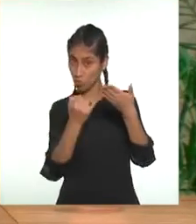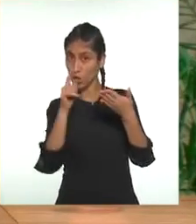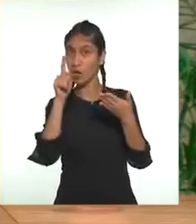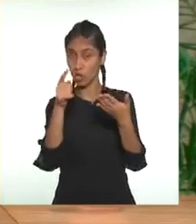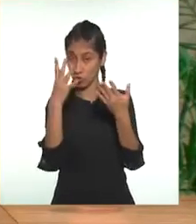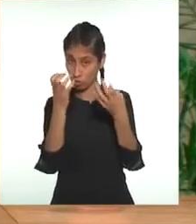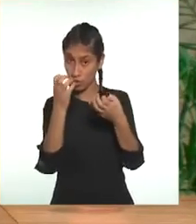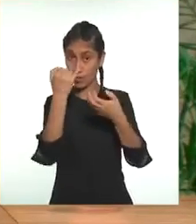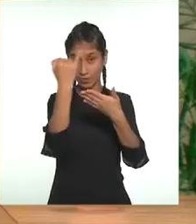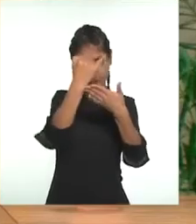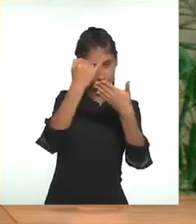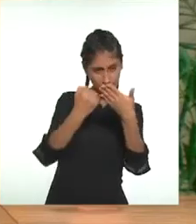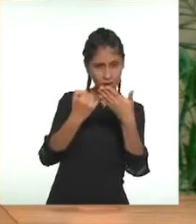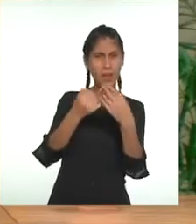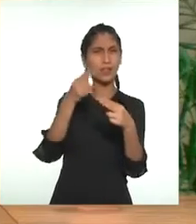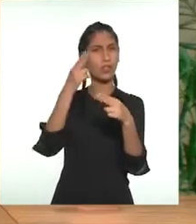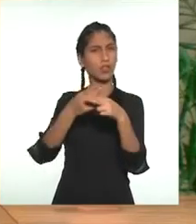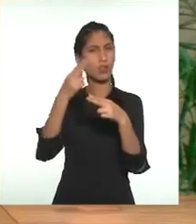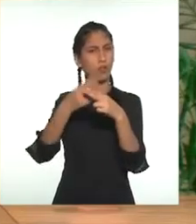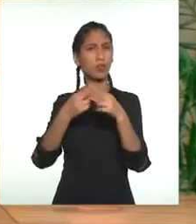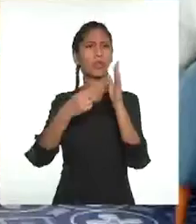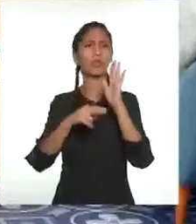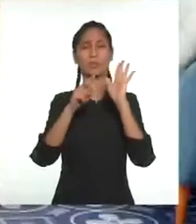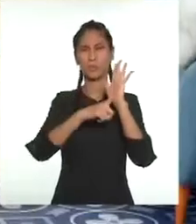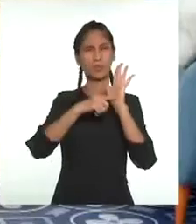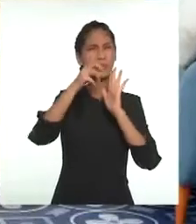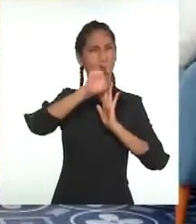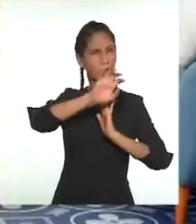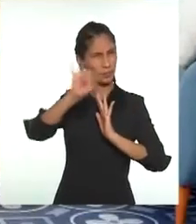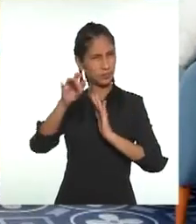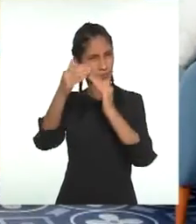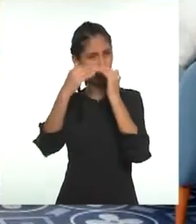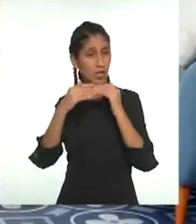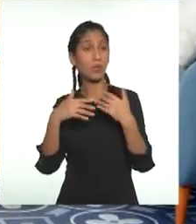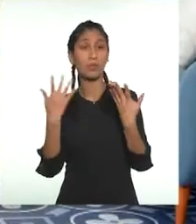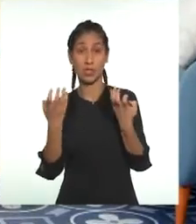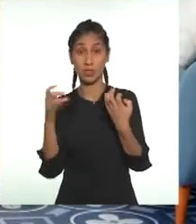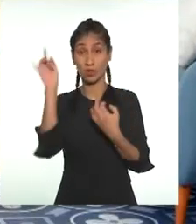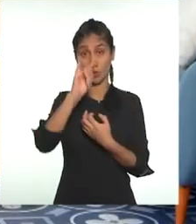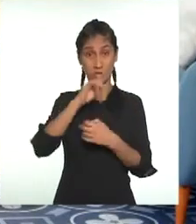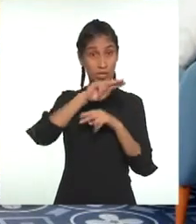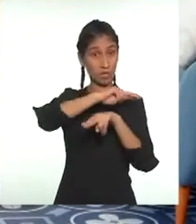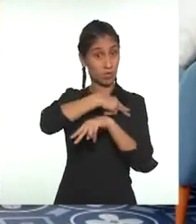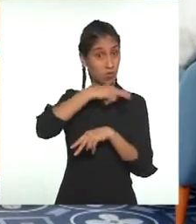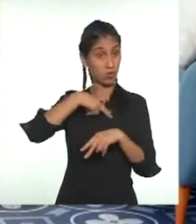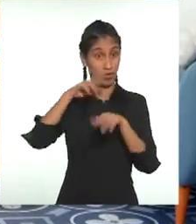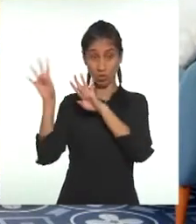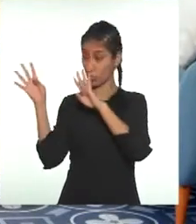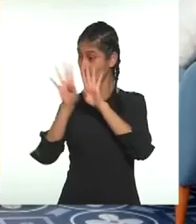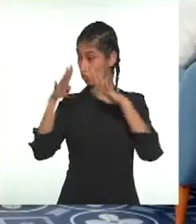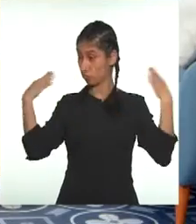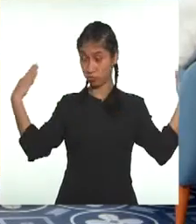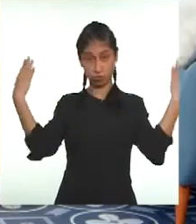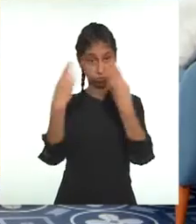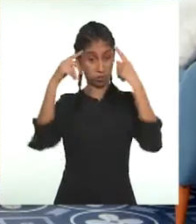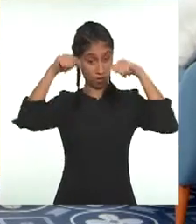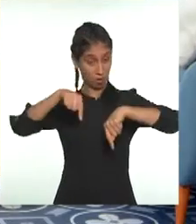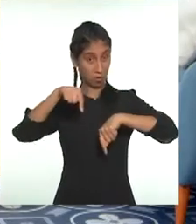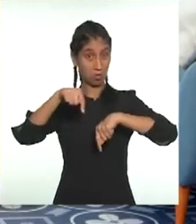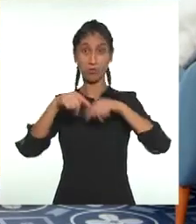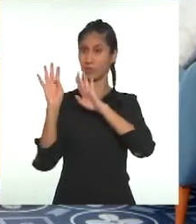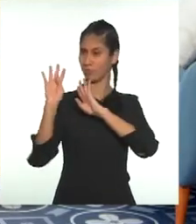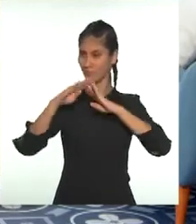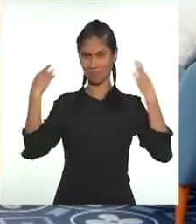crear, a esa herramienta se la llama storyboard. Hemos decidido usar nuestro entorno, en este caso el set de grabación y a